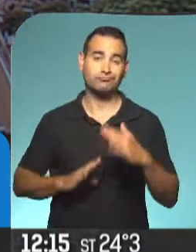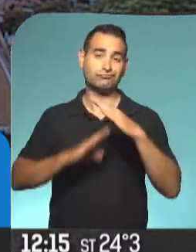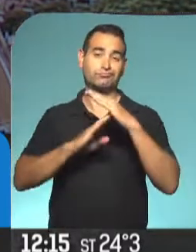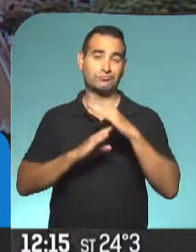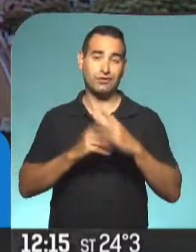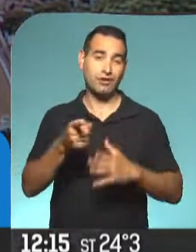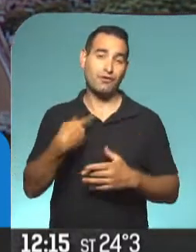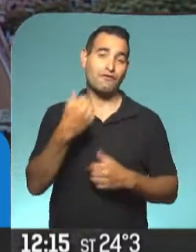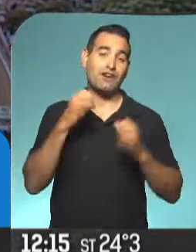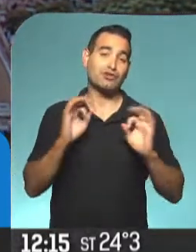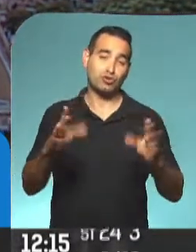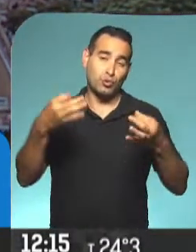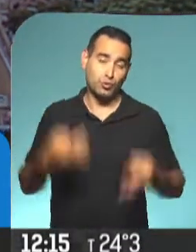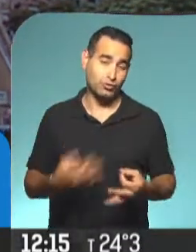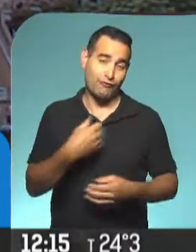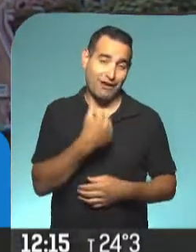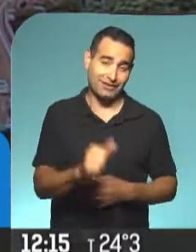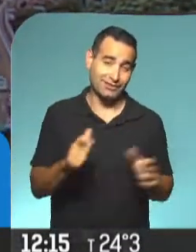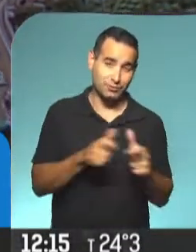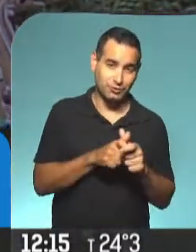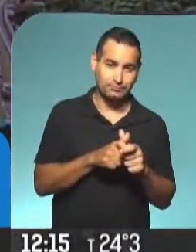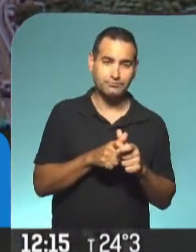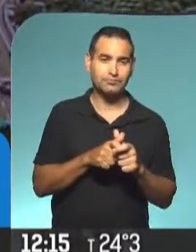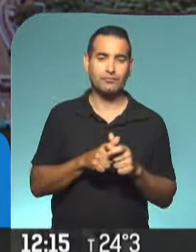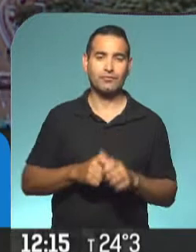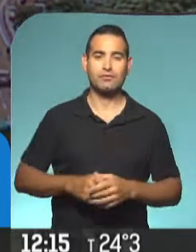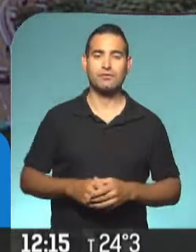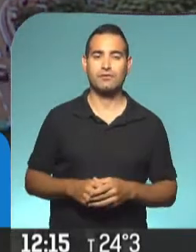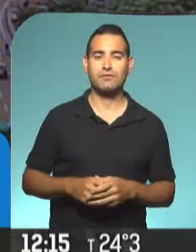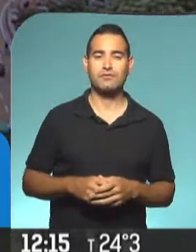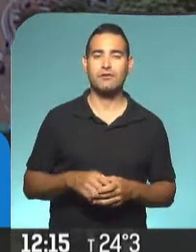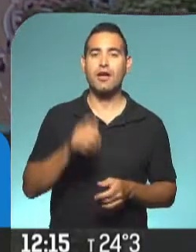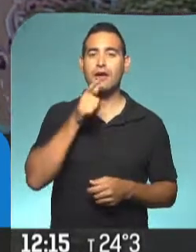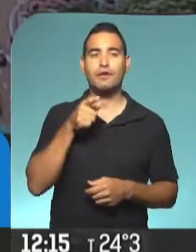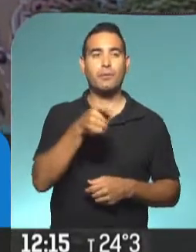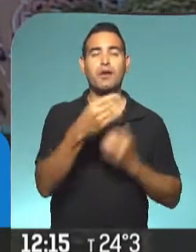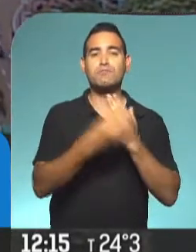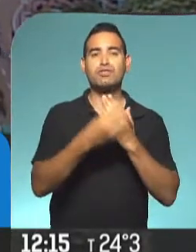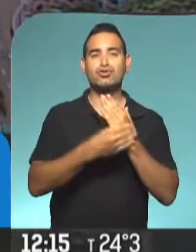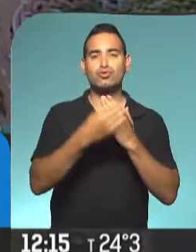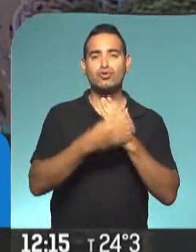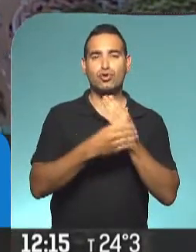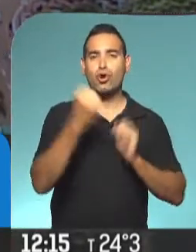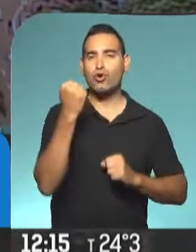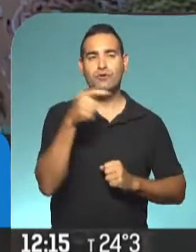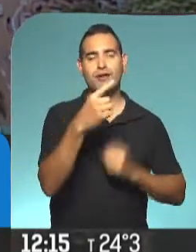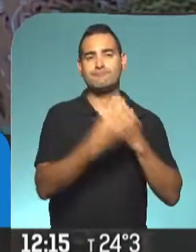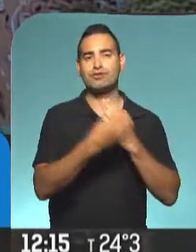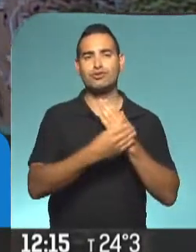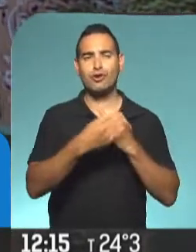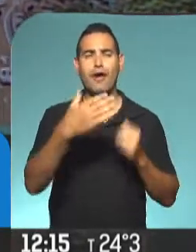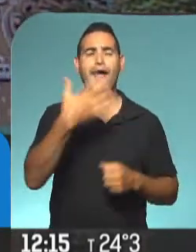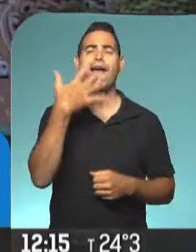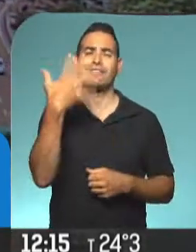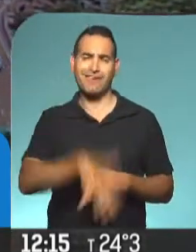empresas no estaban porque están de vacaciones en esta época del año, es como que lo ungieron como un ministro del gobierno que